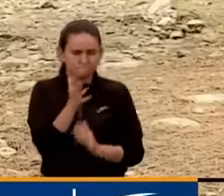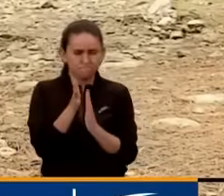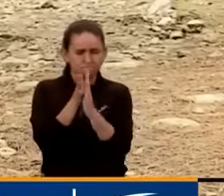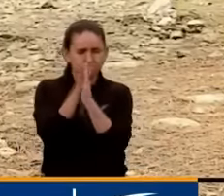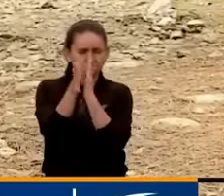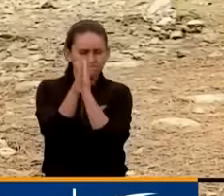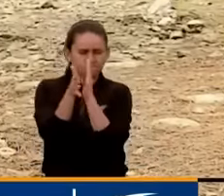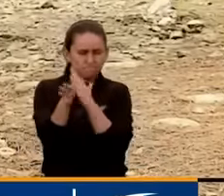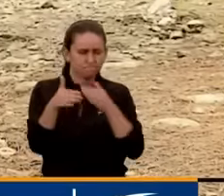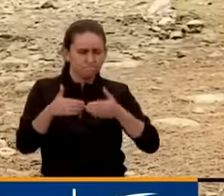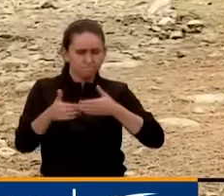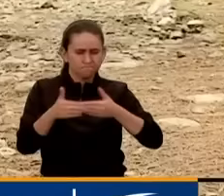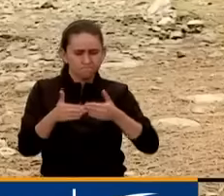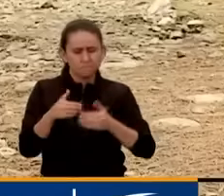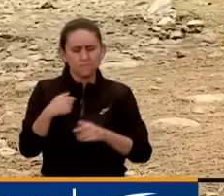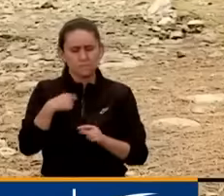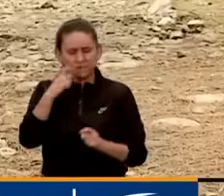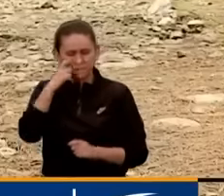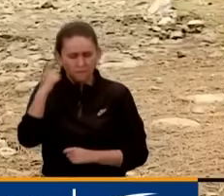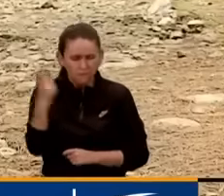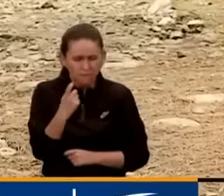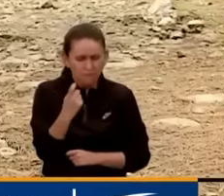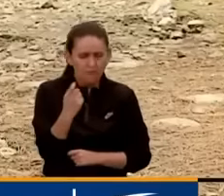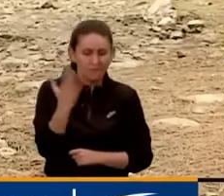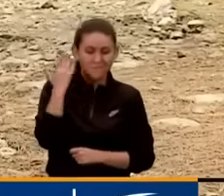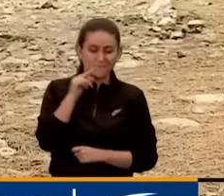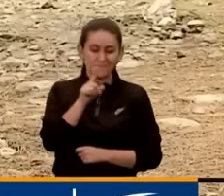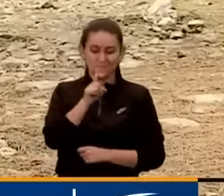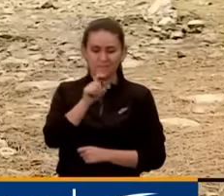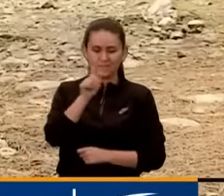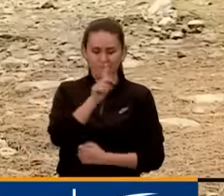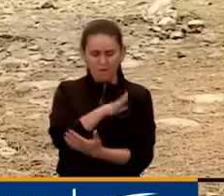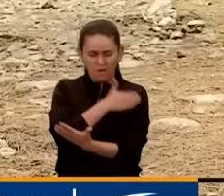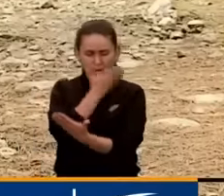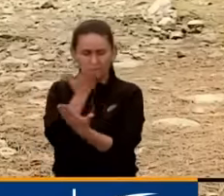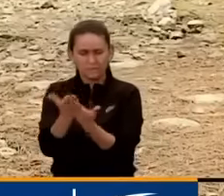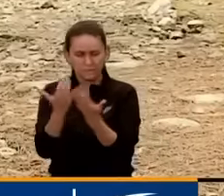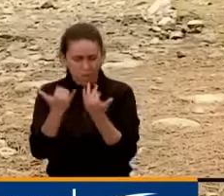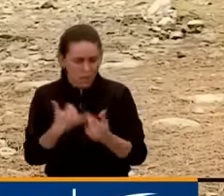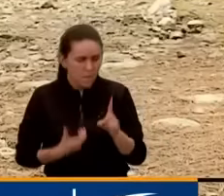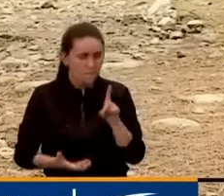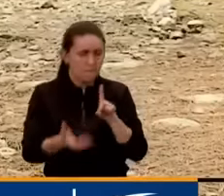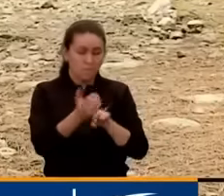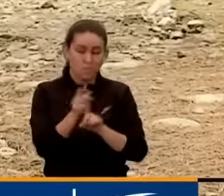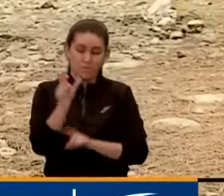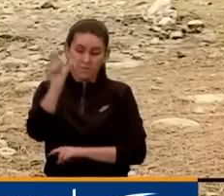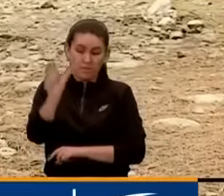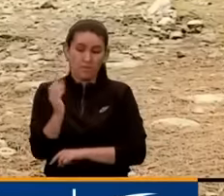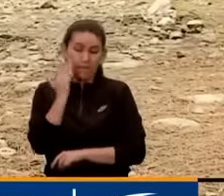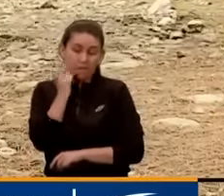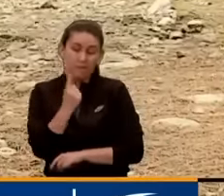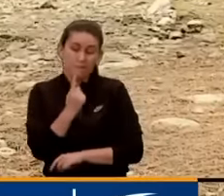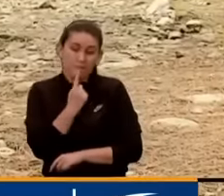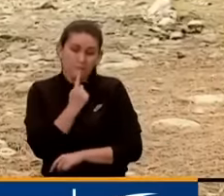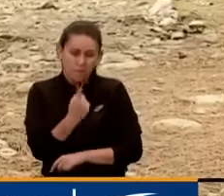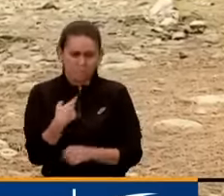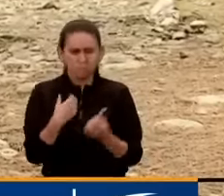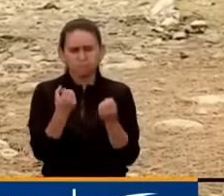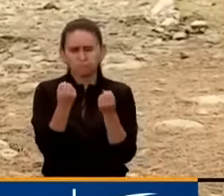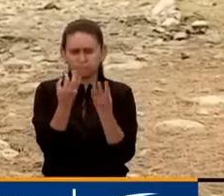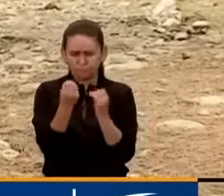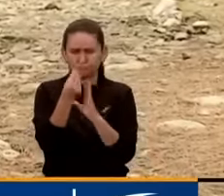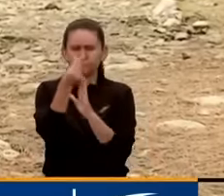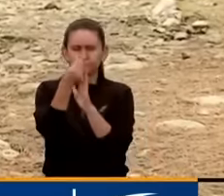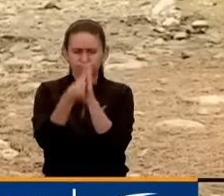fue esta búsqueda del pequeño Dylan en este lugar donde ella dice que había subido varias veces